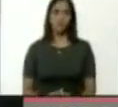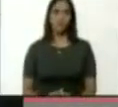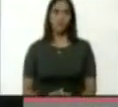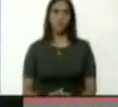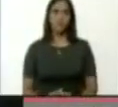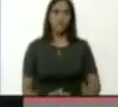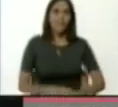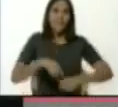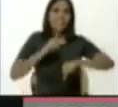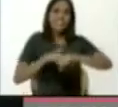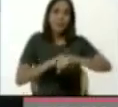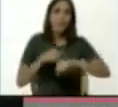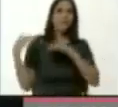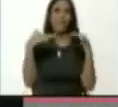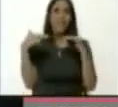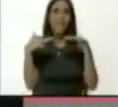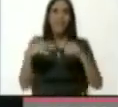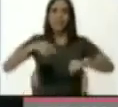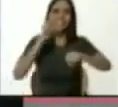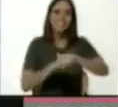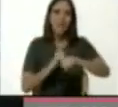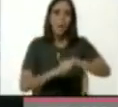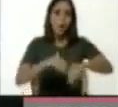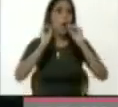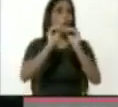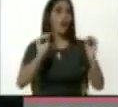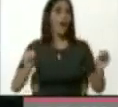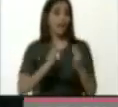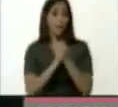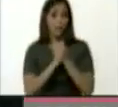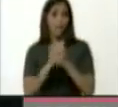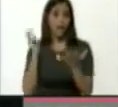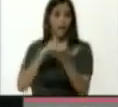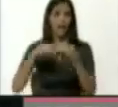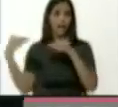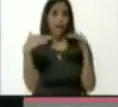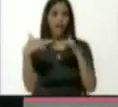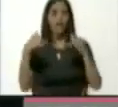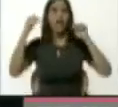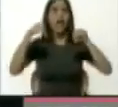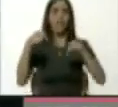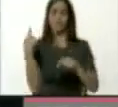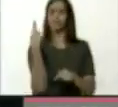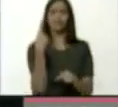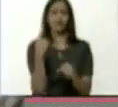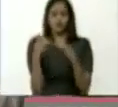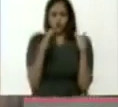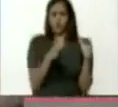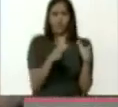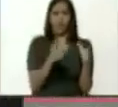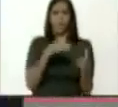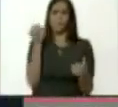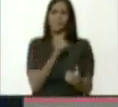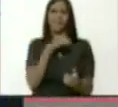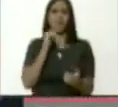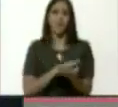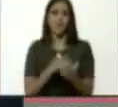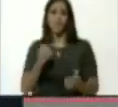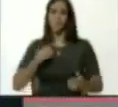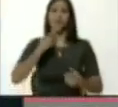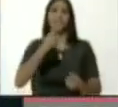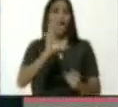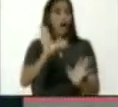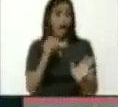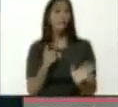Es tiempo de guerra. Es tiempo de convocar a los aliados para ir a la guerra. Aquí hay un solo lado dispuesto a matar y a morir. Sí, pero yo te voy a decir una cosa. Pero a mí